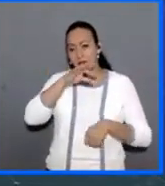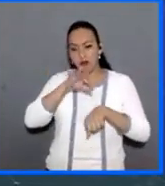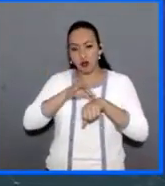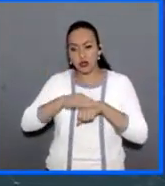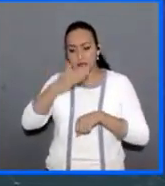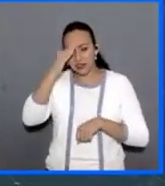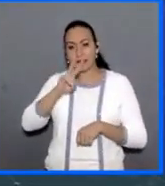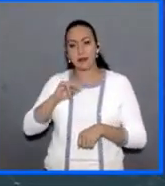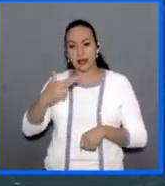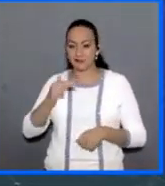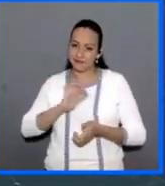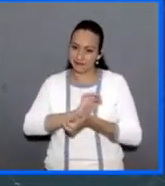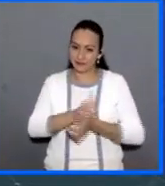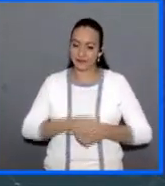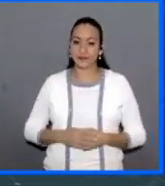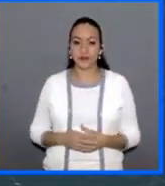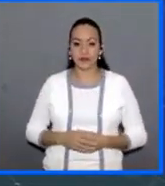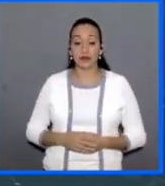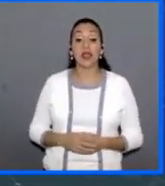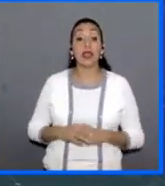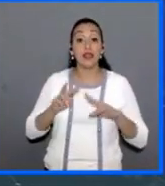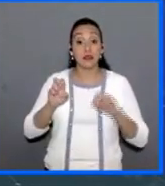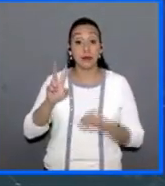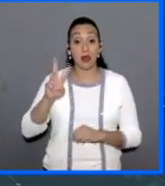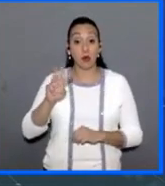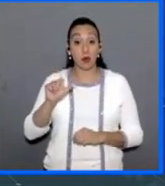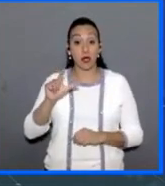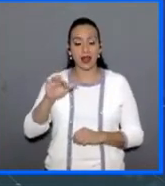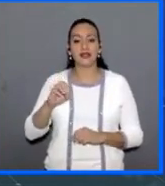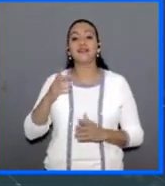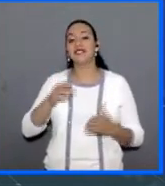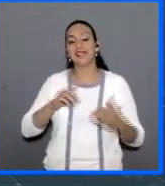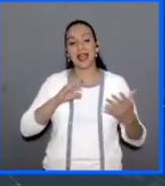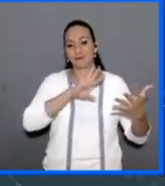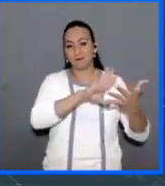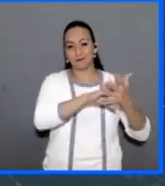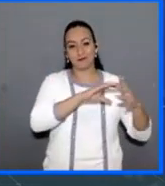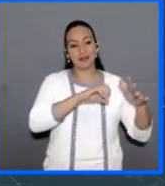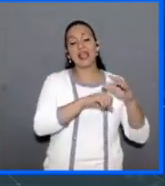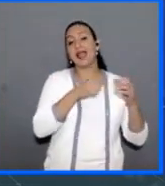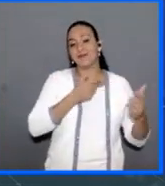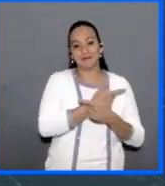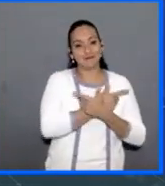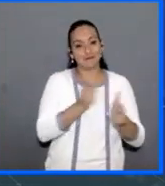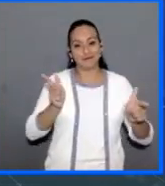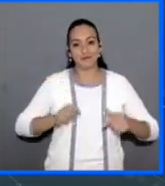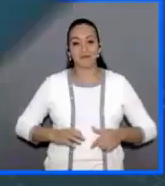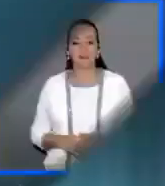Implicada en el caso Wallace, abandonó el Ceferezo 16 la noche de este miércoles.